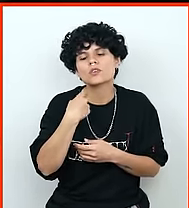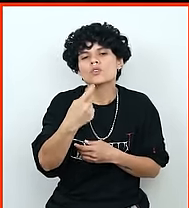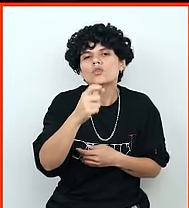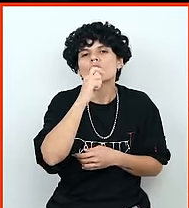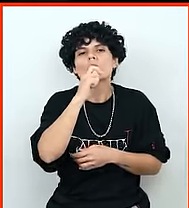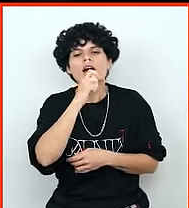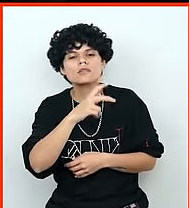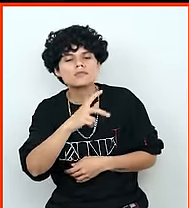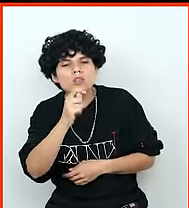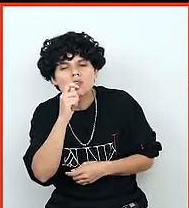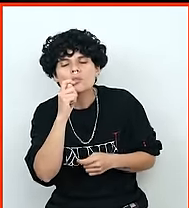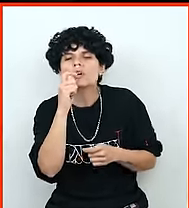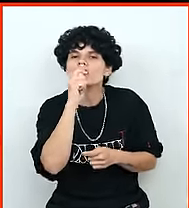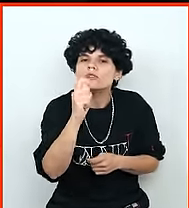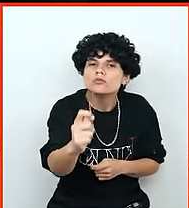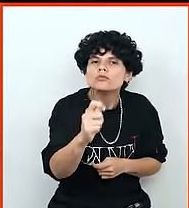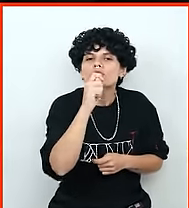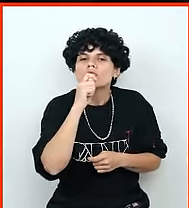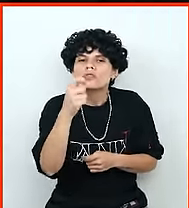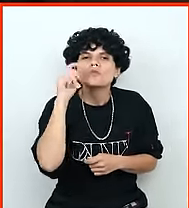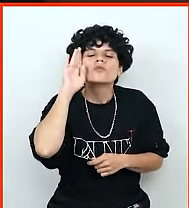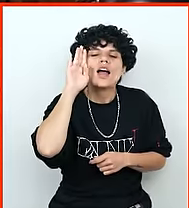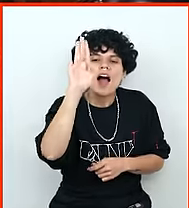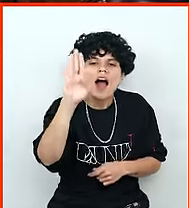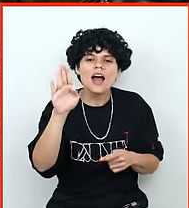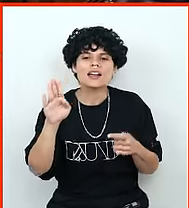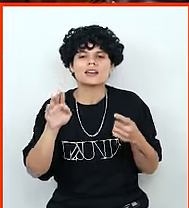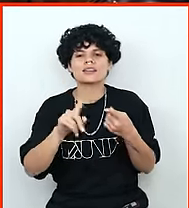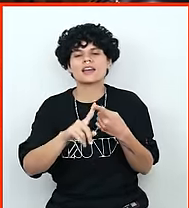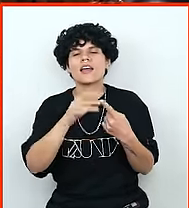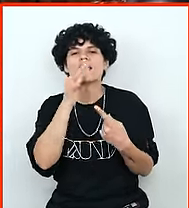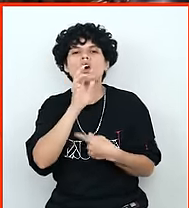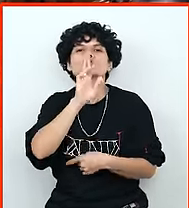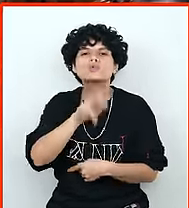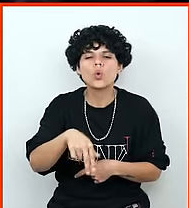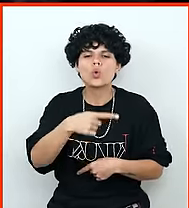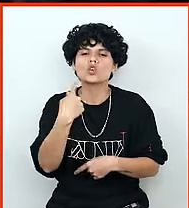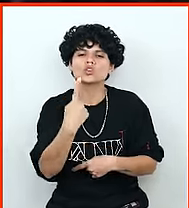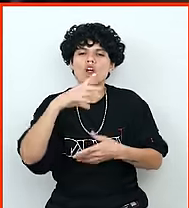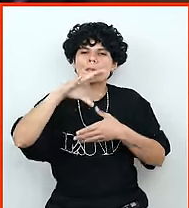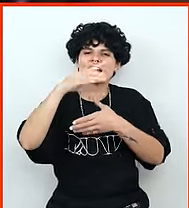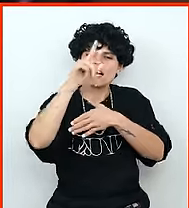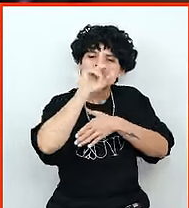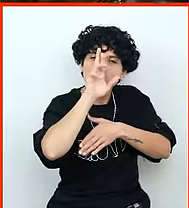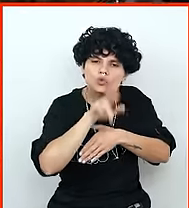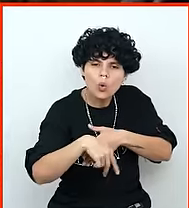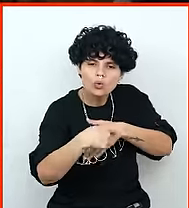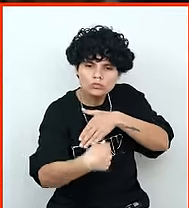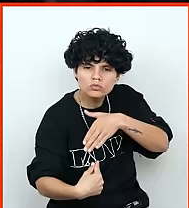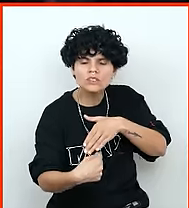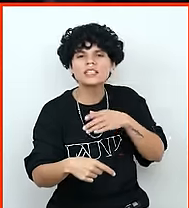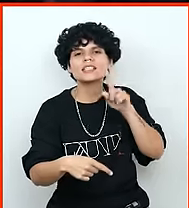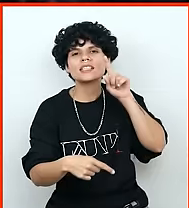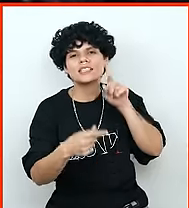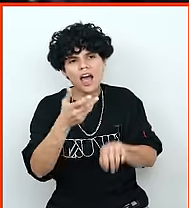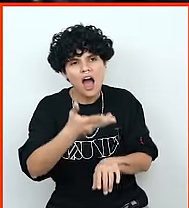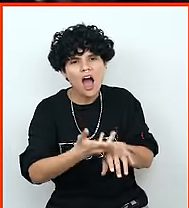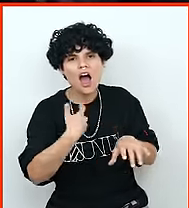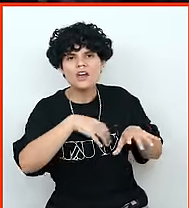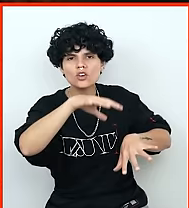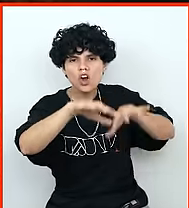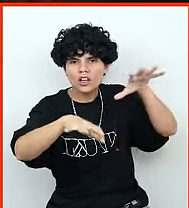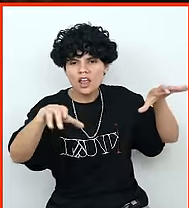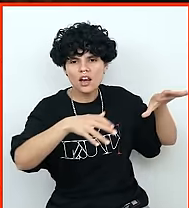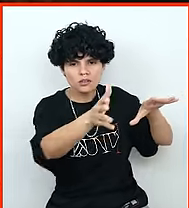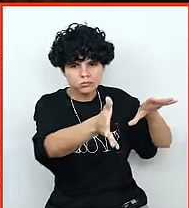es como, vamos, fúmate esto conmigo y sigue el viaje conmigo, ¿cachai? Estoy hablando del sur, de que venimos de Sudamérica, estoy hablando de que una línea al lado de la cordillera, que